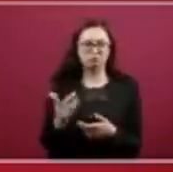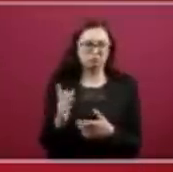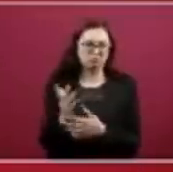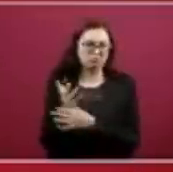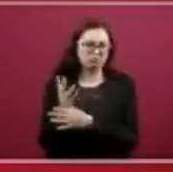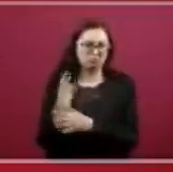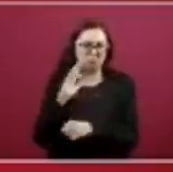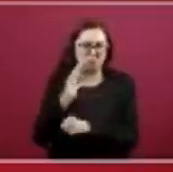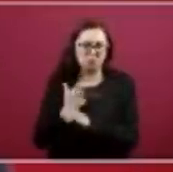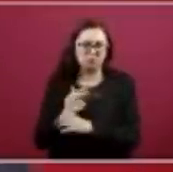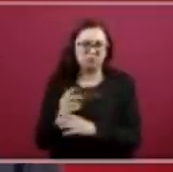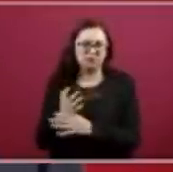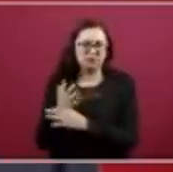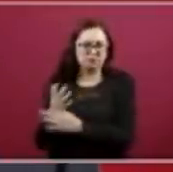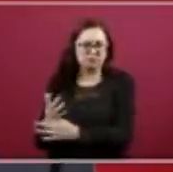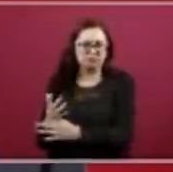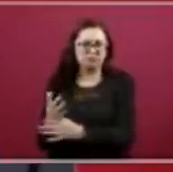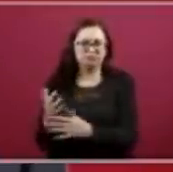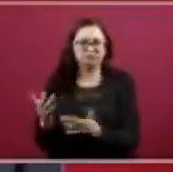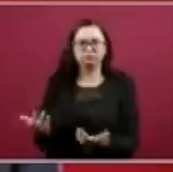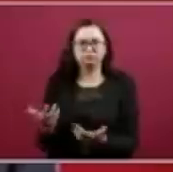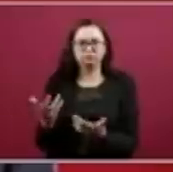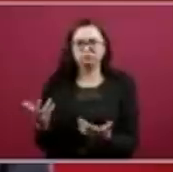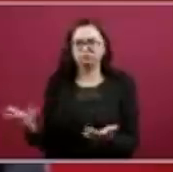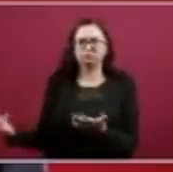de lo esperado,